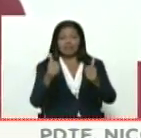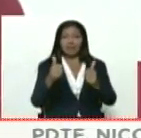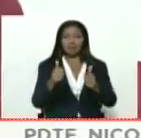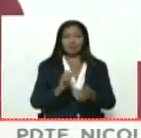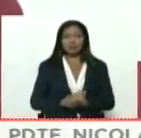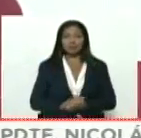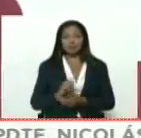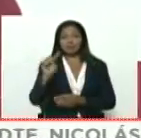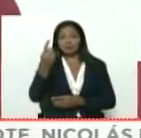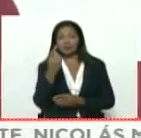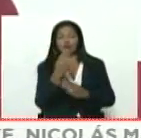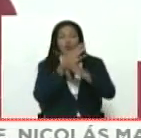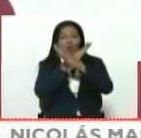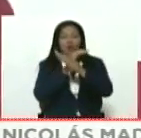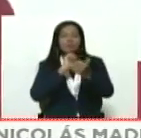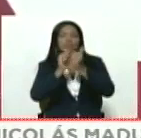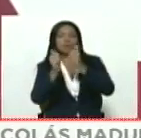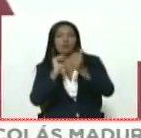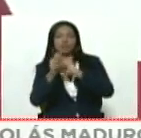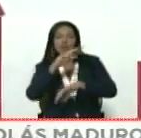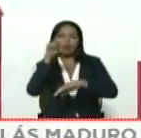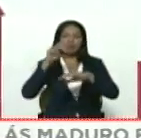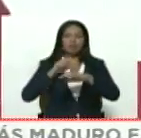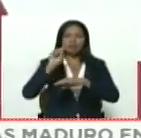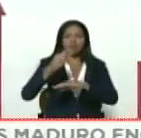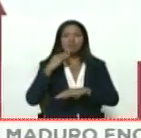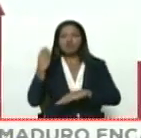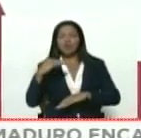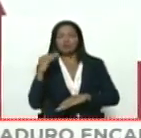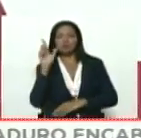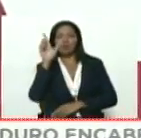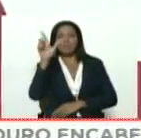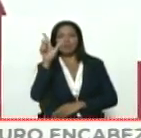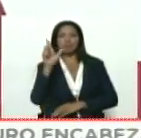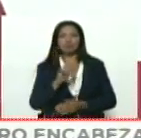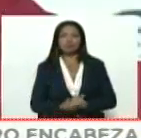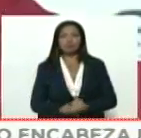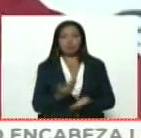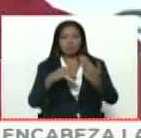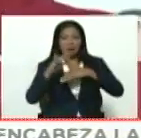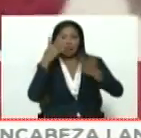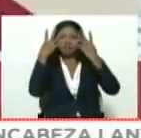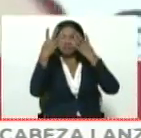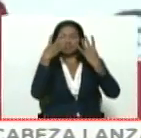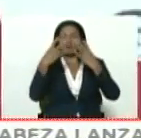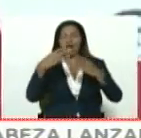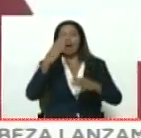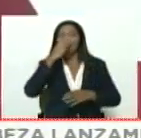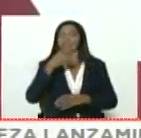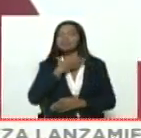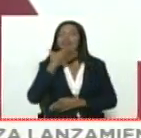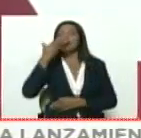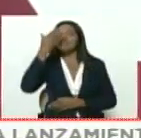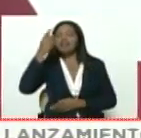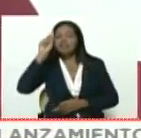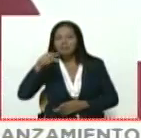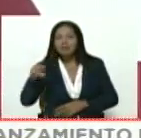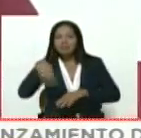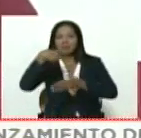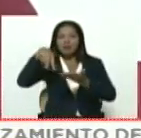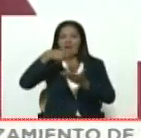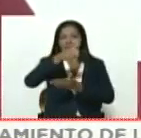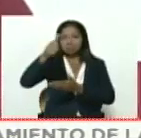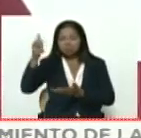y los primeros Juegos Deportivos Nacionales de la Juventud del partido. ¿Cómo va ese festival de canto y baile? Excelente, presidente. Se